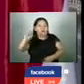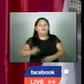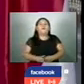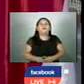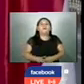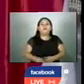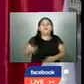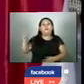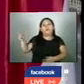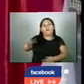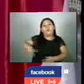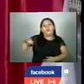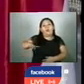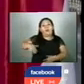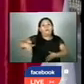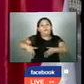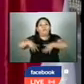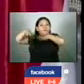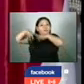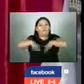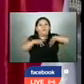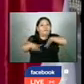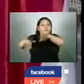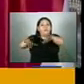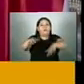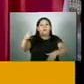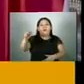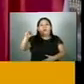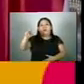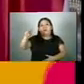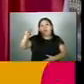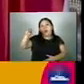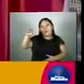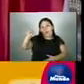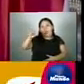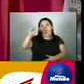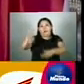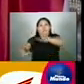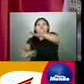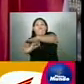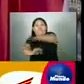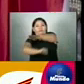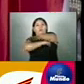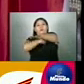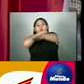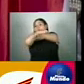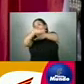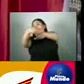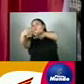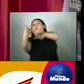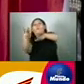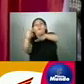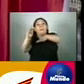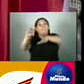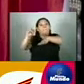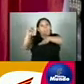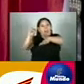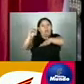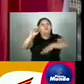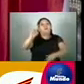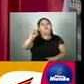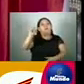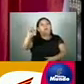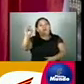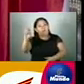es sobre el río Grande de San Miguel, que será un poquitito más largo. Tendrá 110 metros de largo y